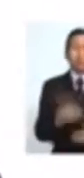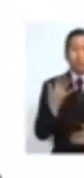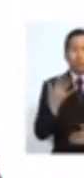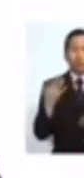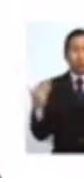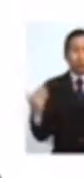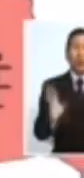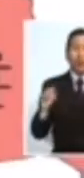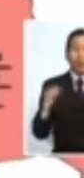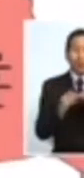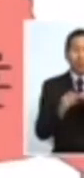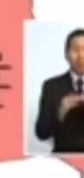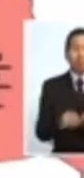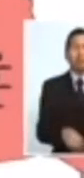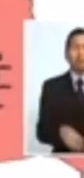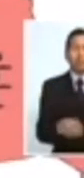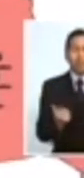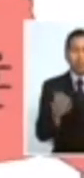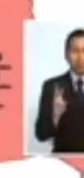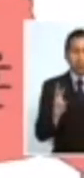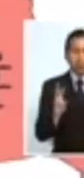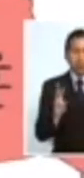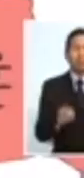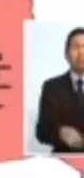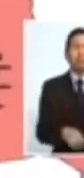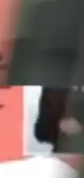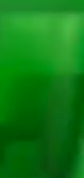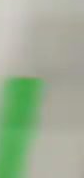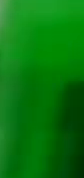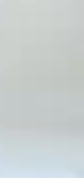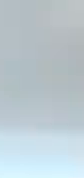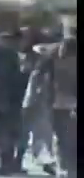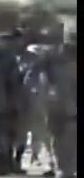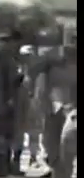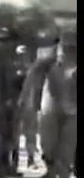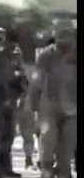Continúa el ascenso de casos positivos de coronavirus en el país.